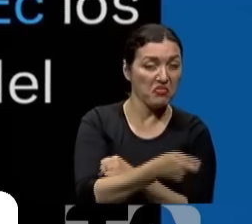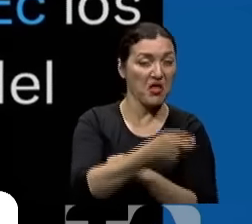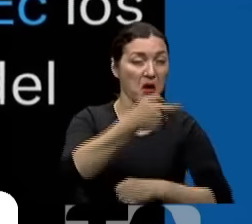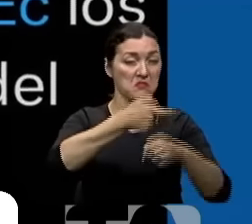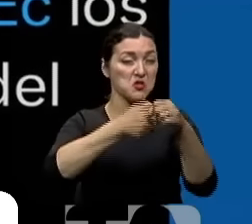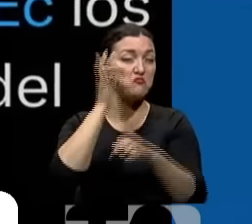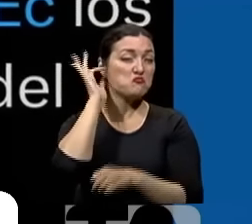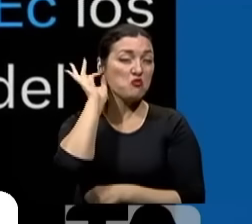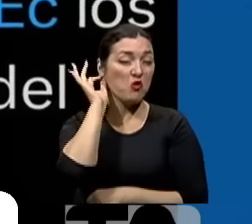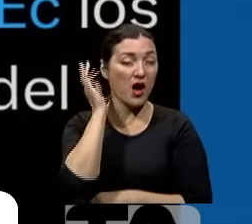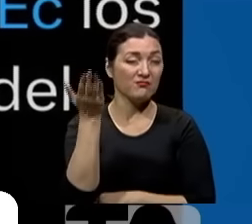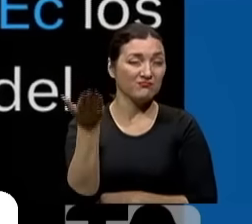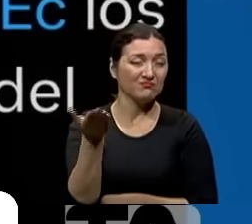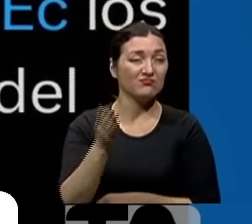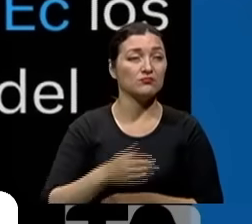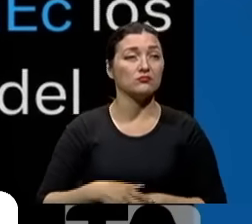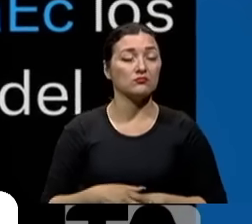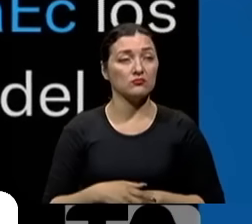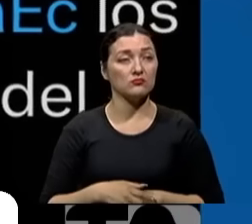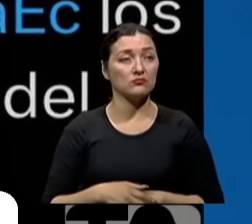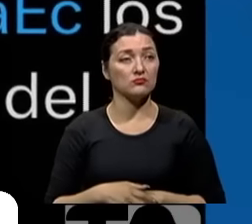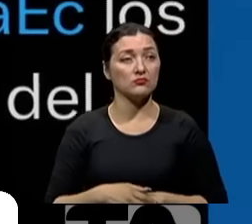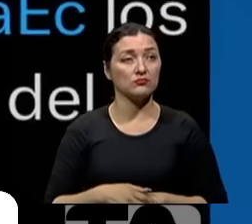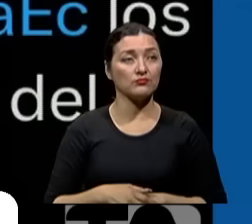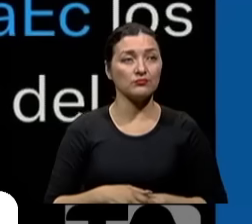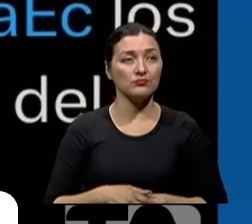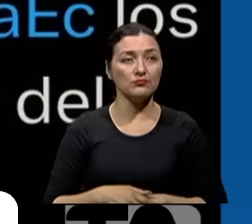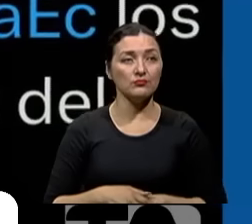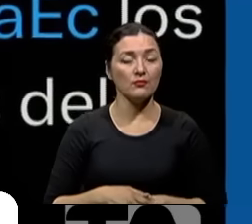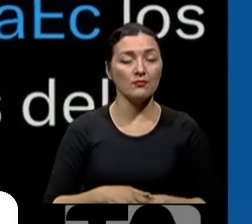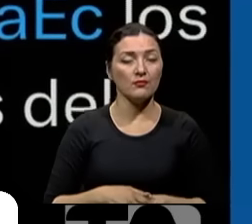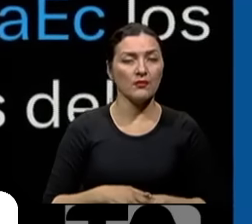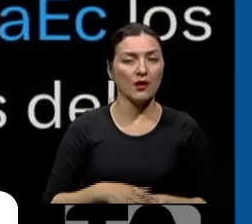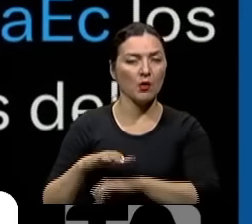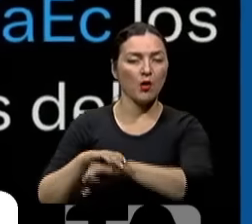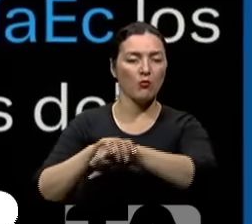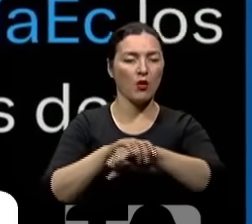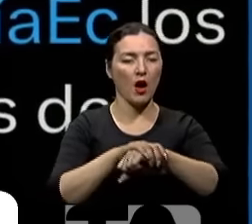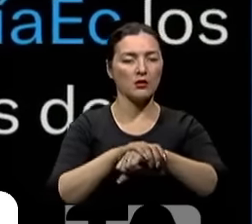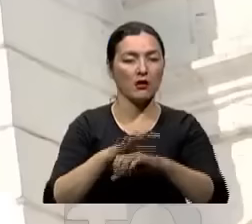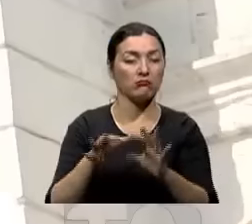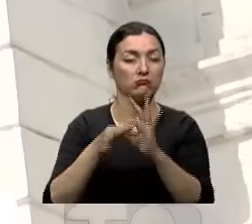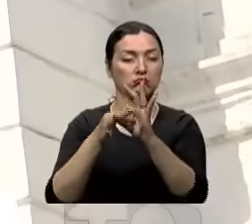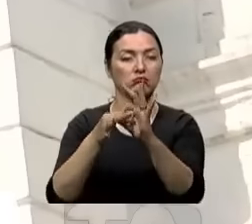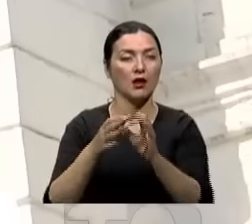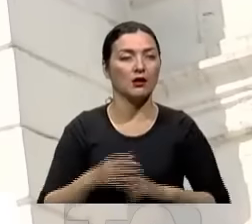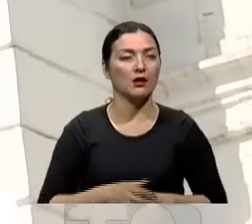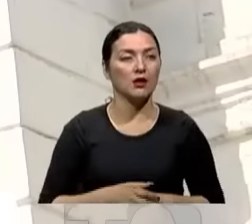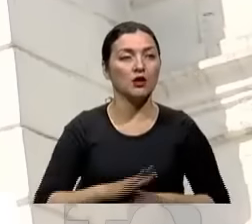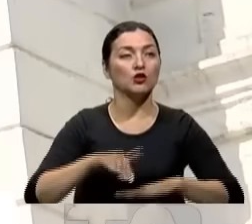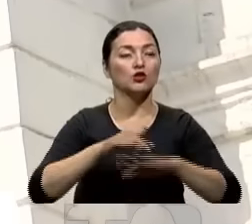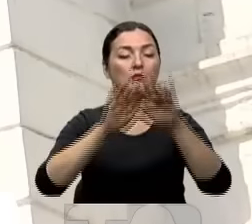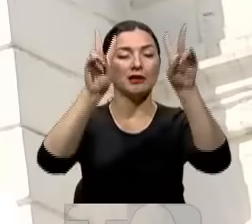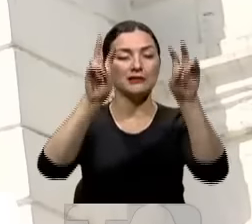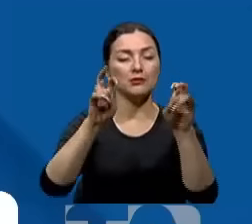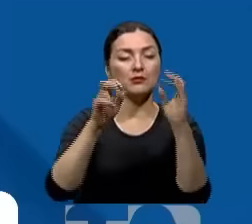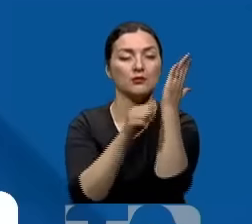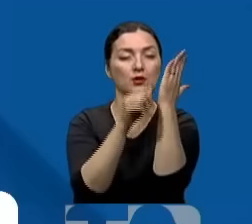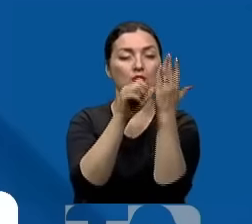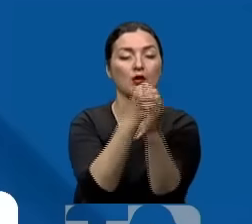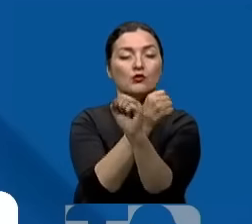contra la subteniente. Además, dijo que los procesará en calidad de autores y coautores del delito. Al respecto, el Ministerio de